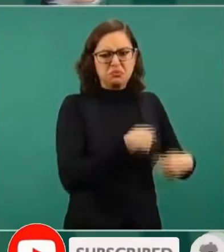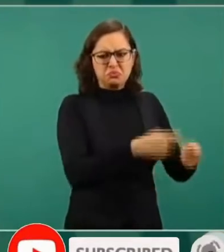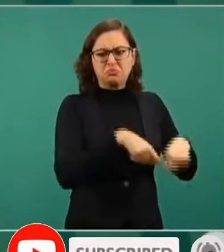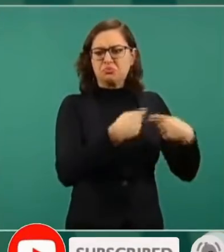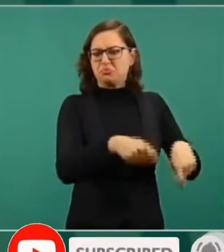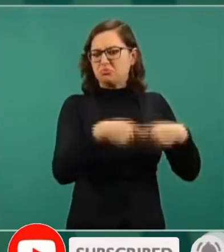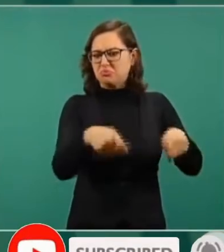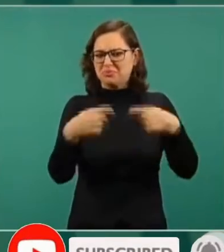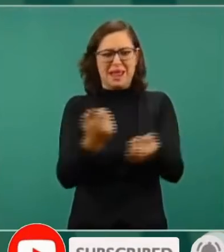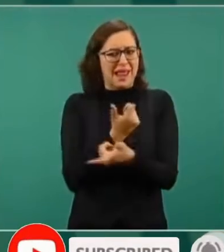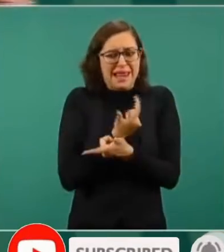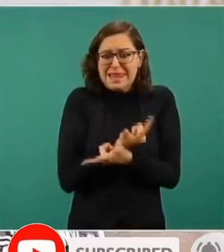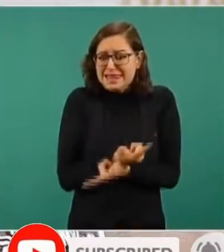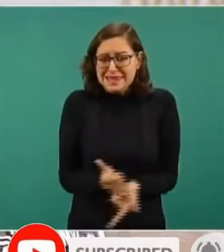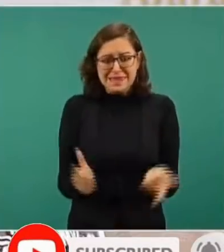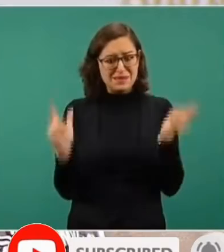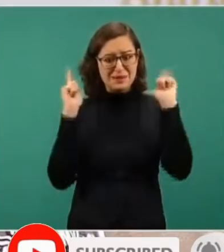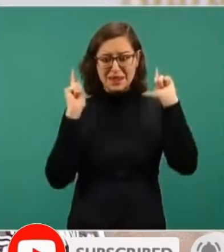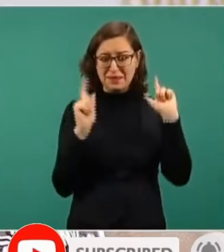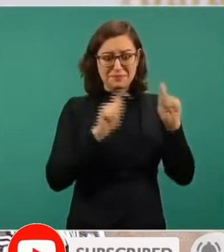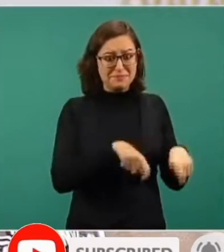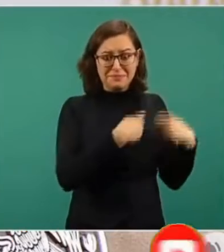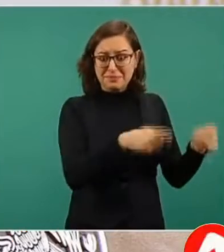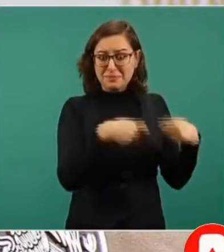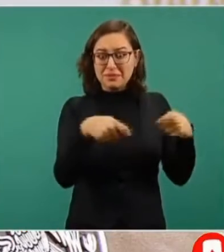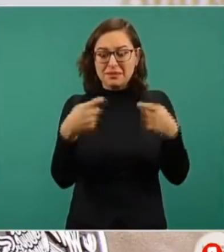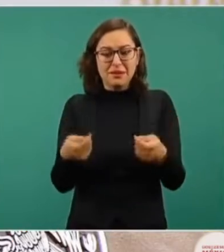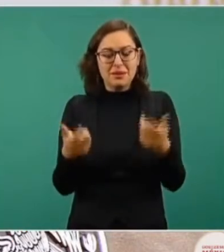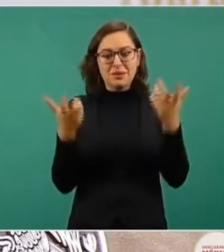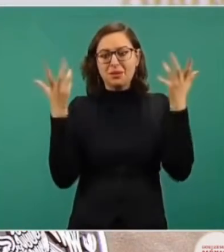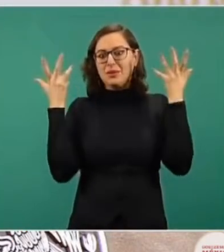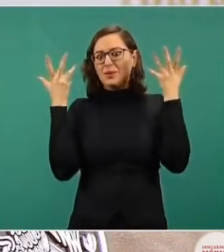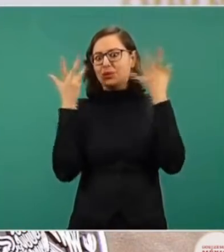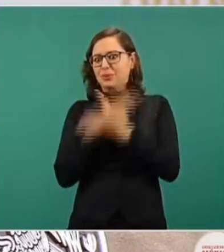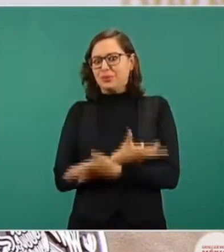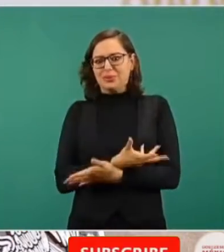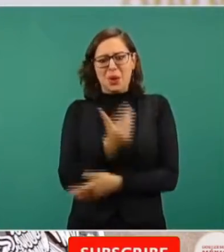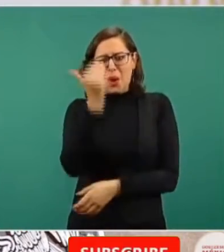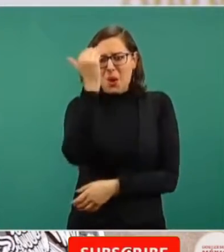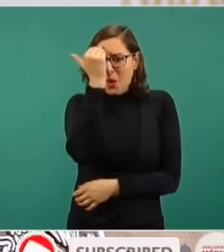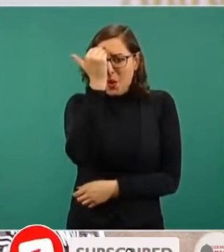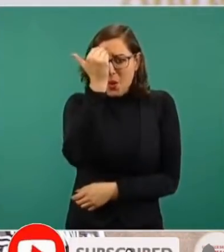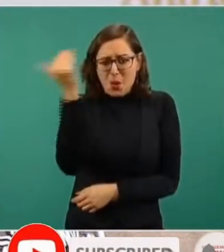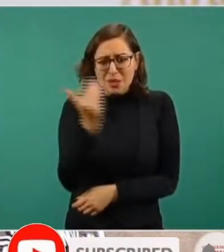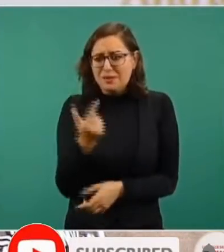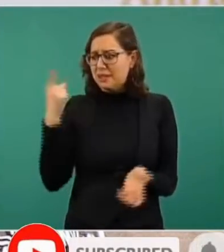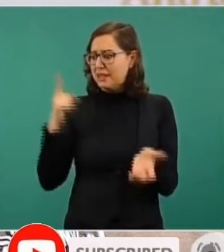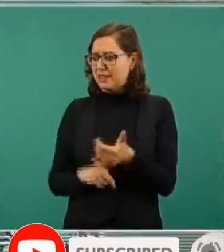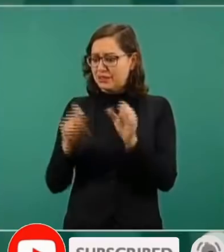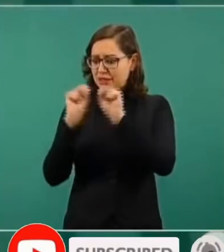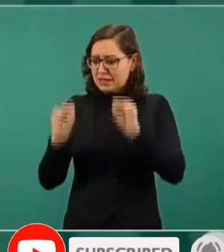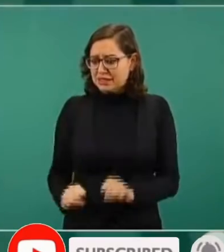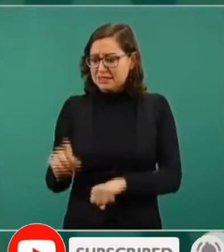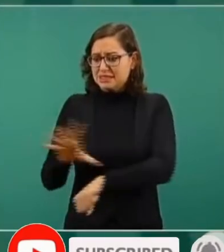que quisiera ponerse en donde quisiera ponerse, y esto es una aberración en el sistema eléctrico,